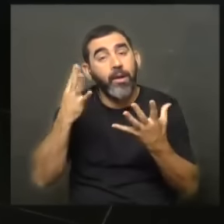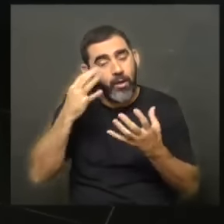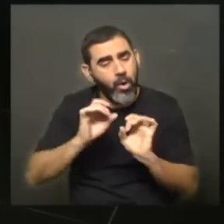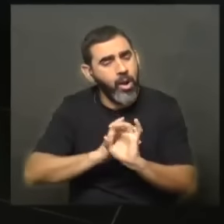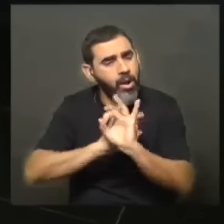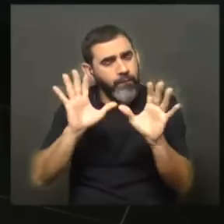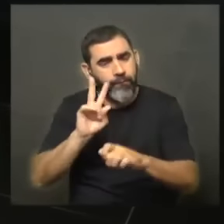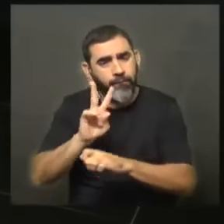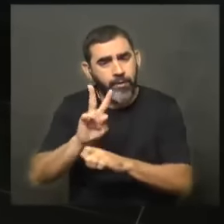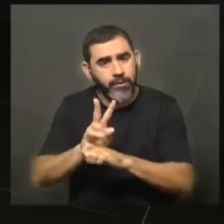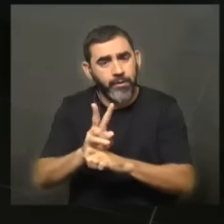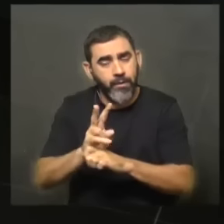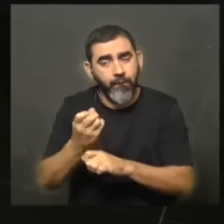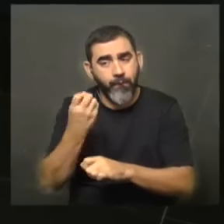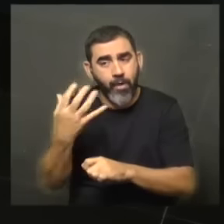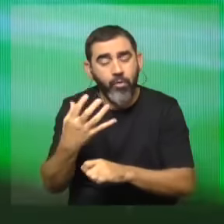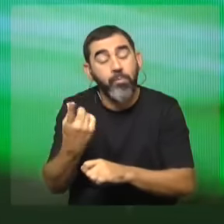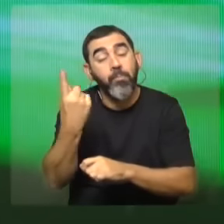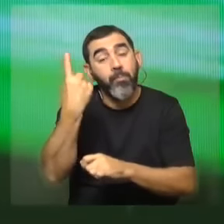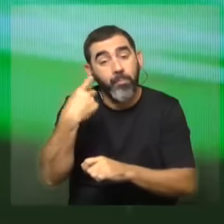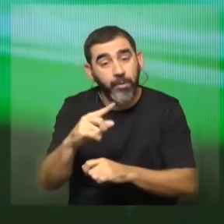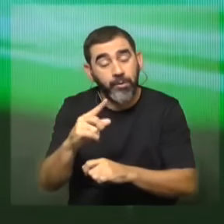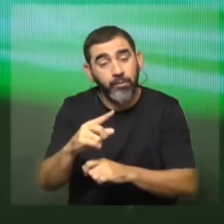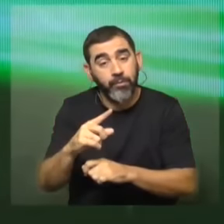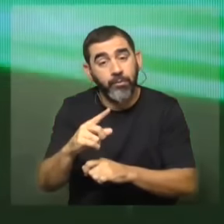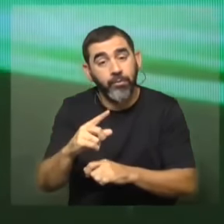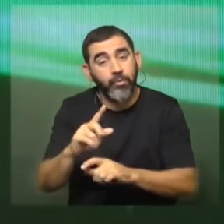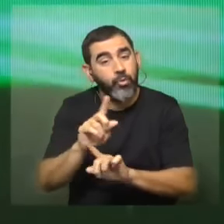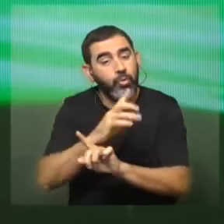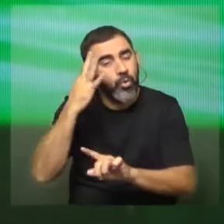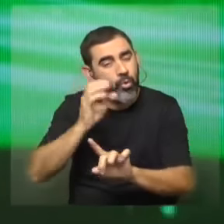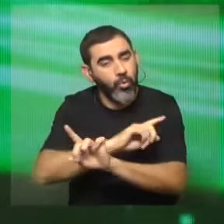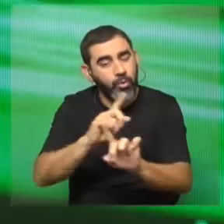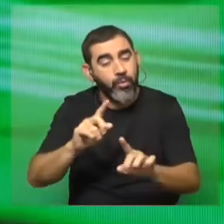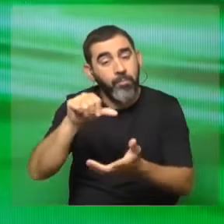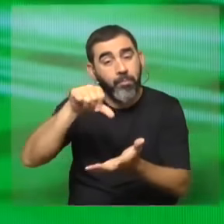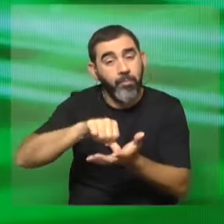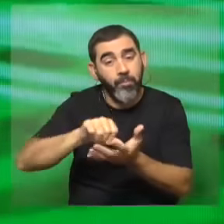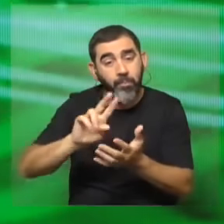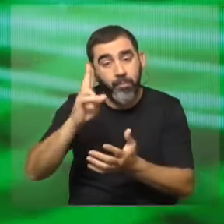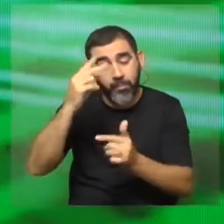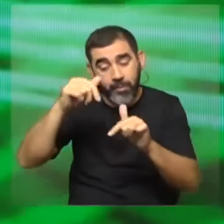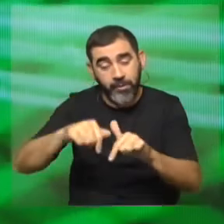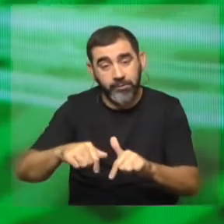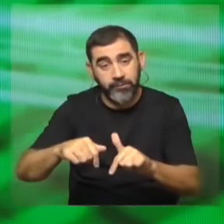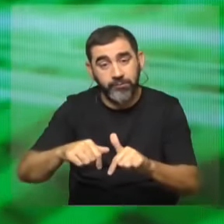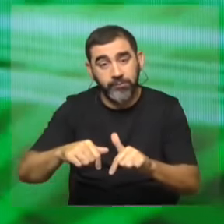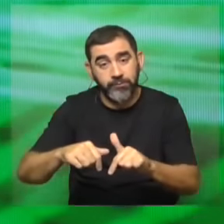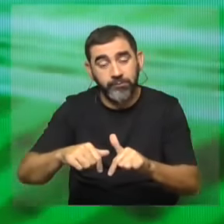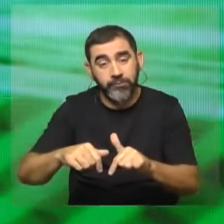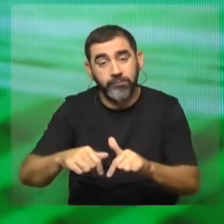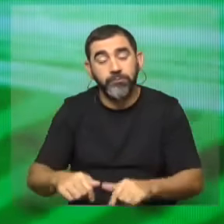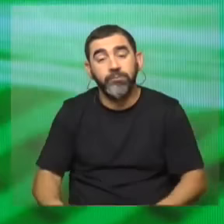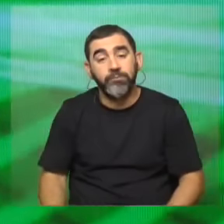defiendo la libertad como valor superior pero no creo en que un país como el nuestro sobre todo Además